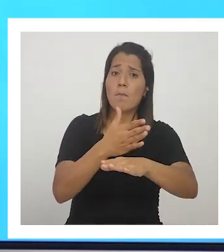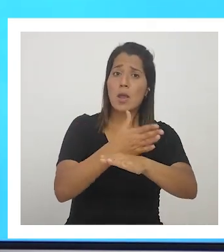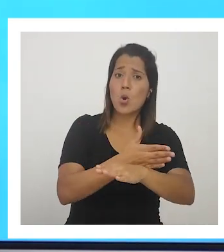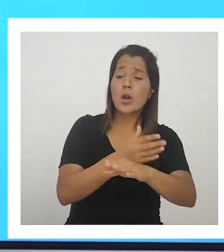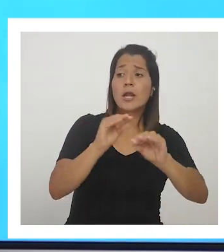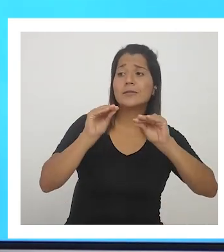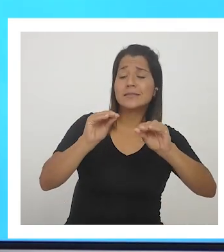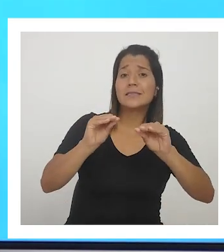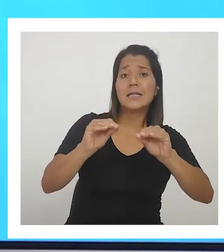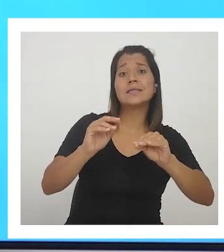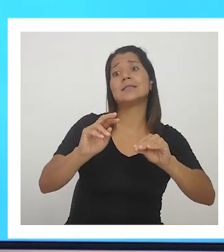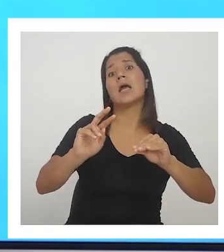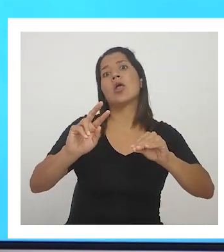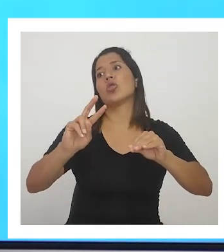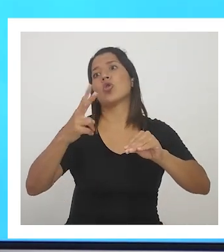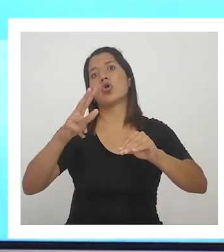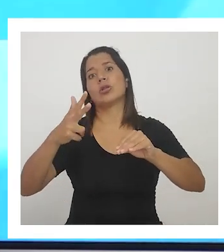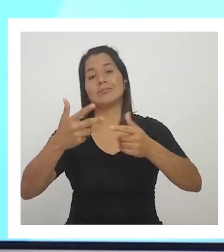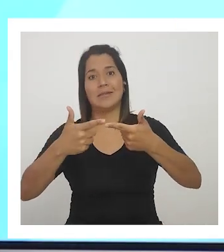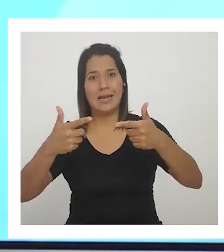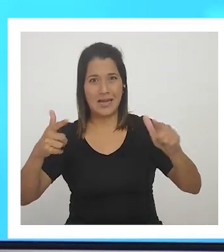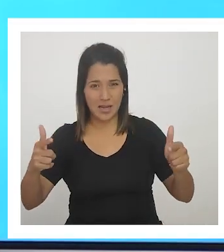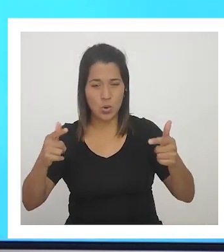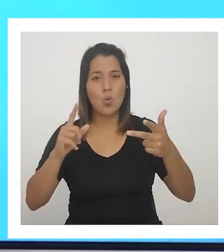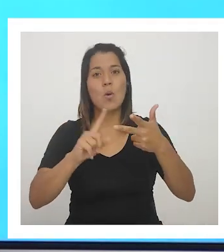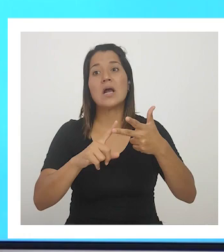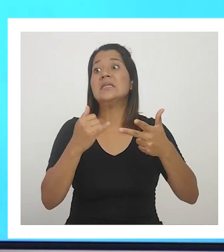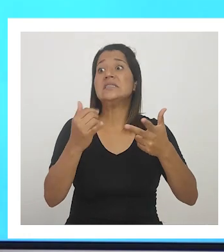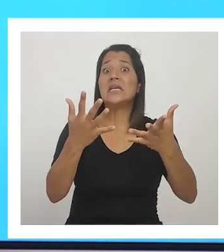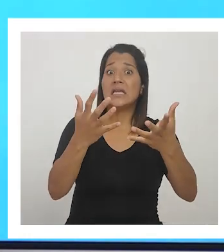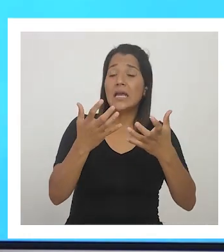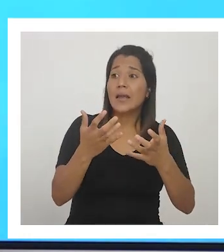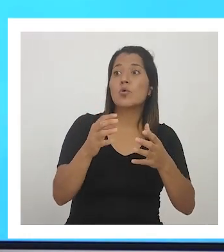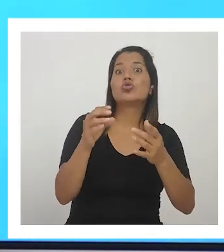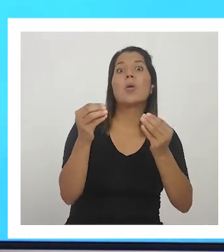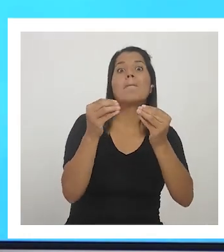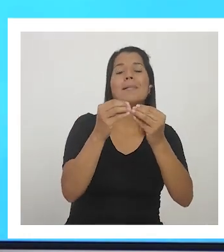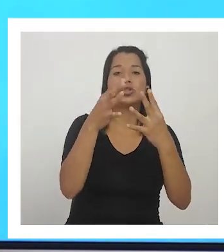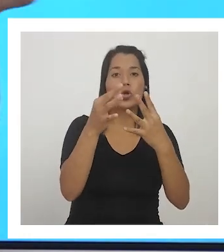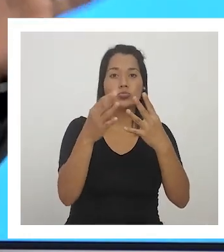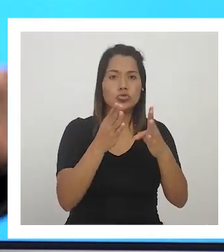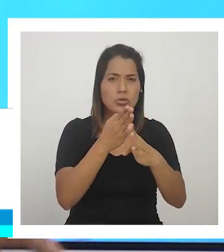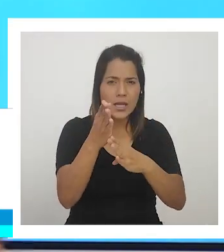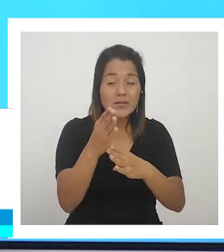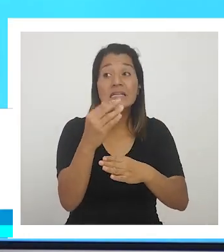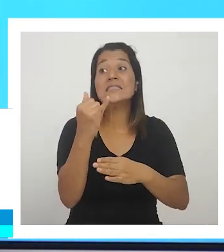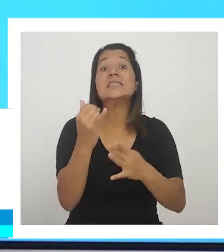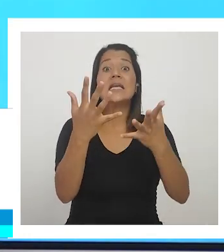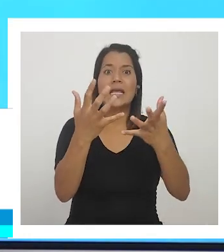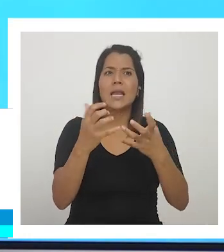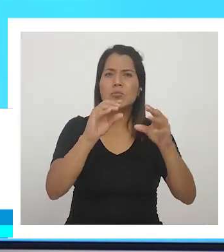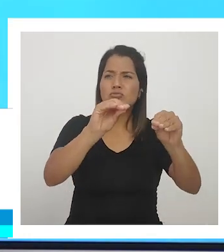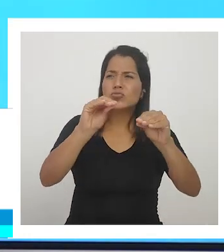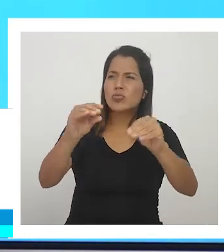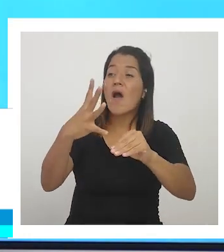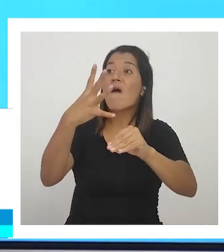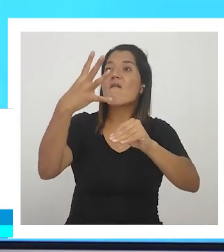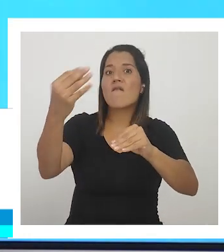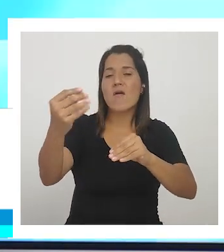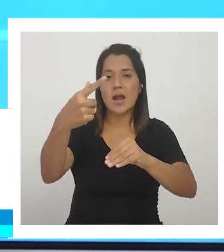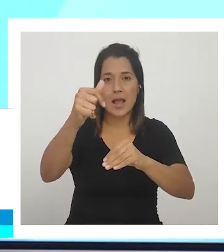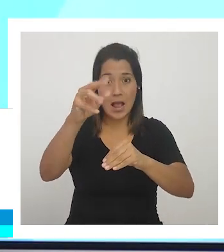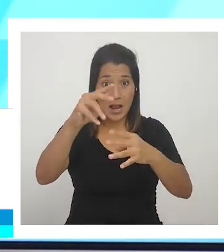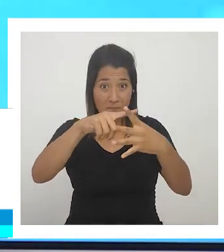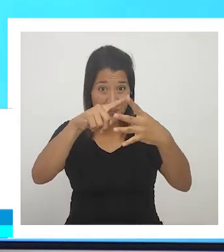reacreditación de las carreras, si queremos tener más cupos en los territorios y las regiones fuera del gran área metropolitana, eso